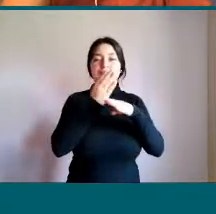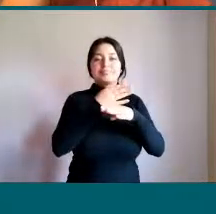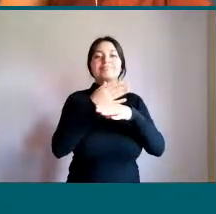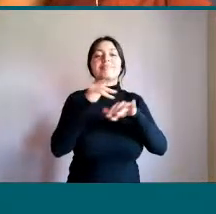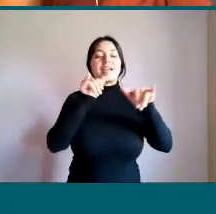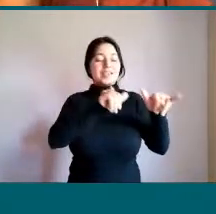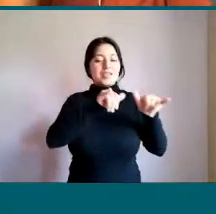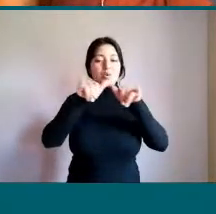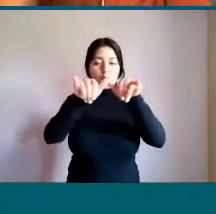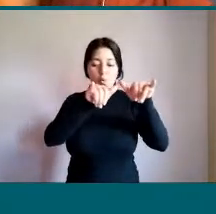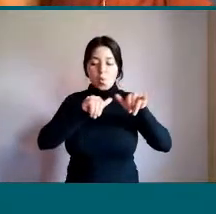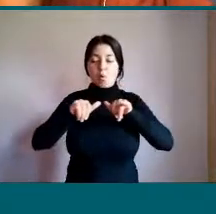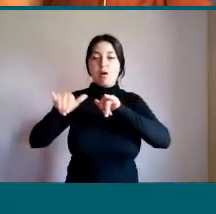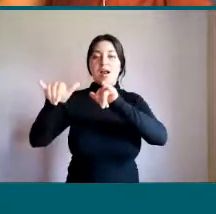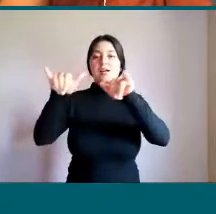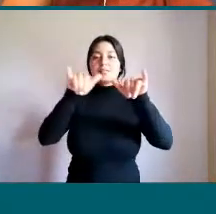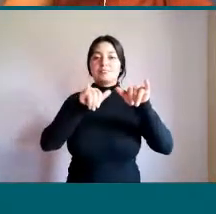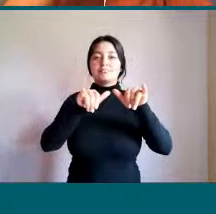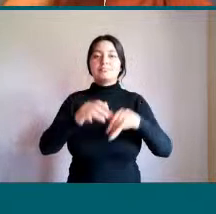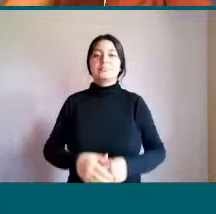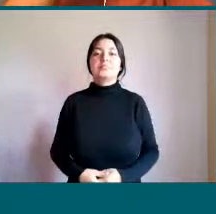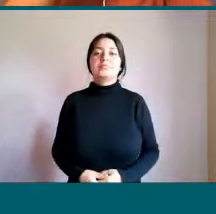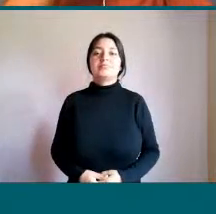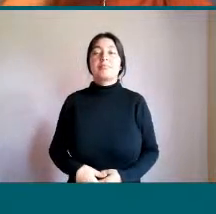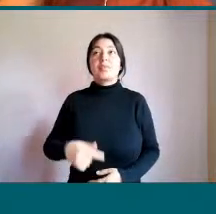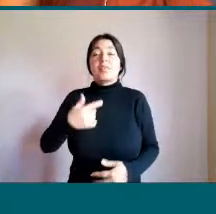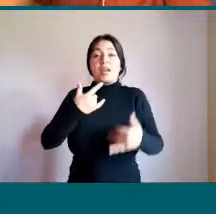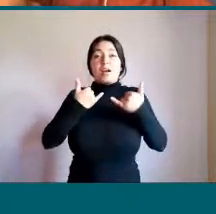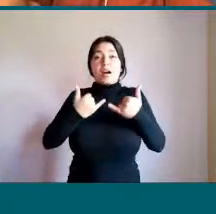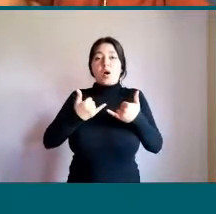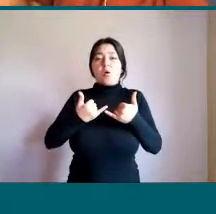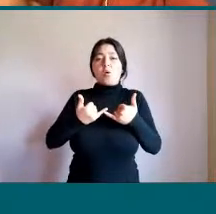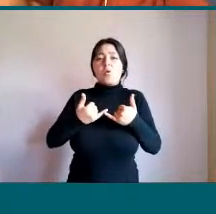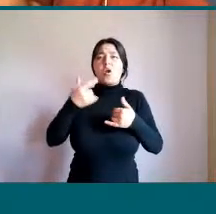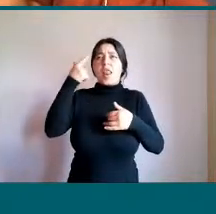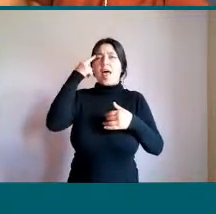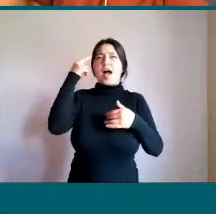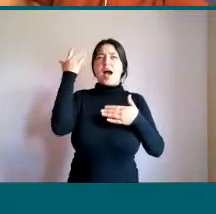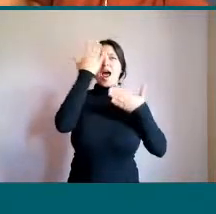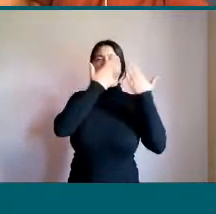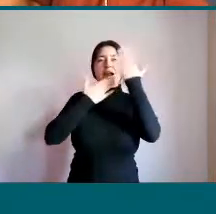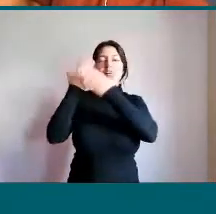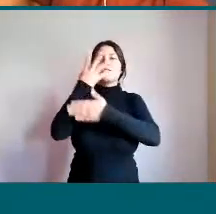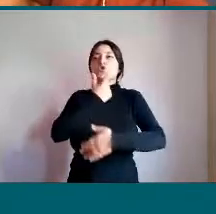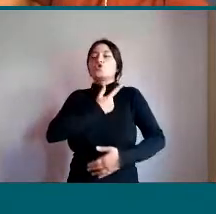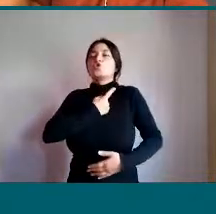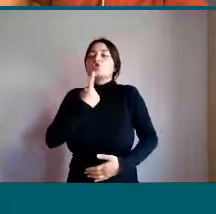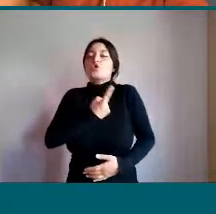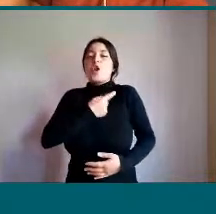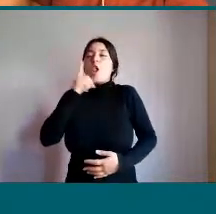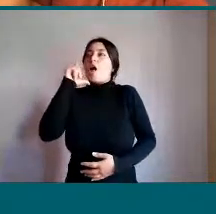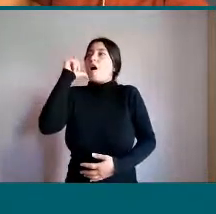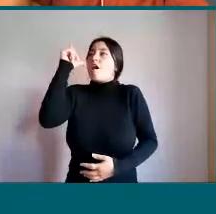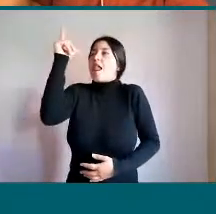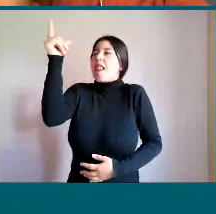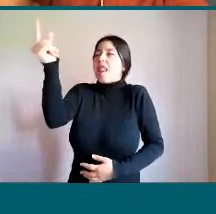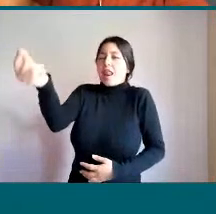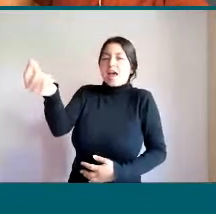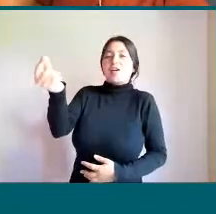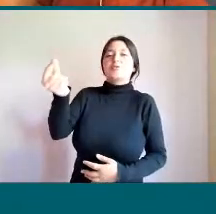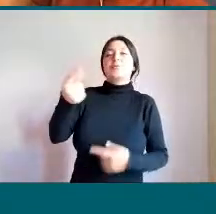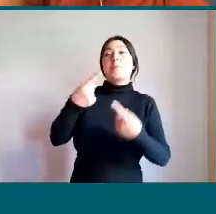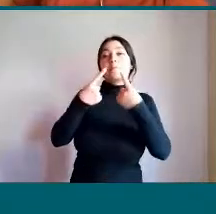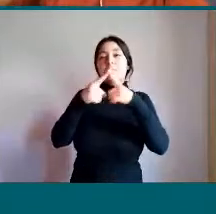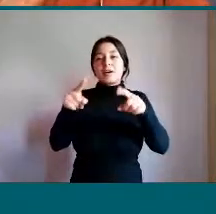que tú analiza qué es lo que nos separa realmente. Solo nos separan kilómetros. El resto de cosas tenemos los mismos